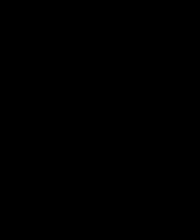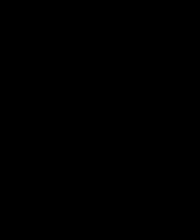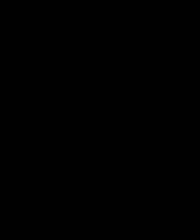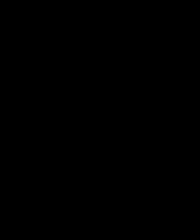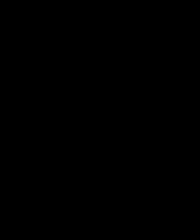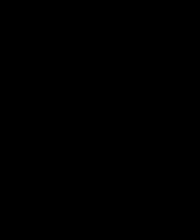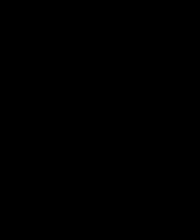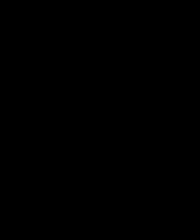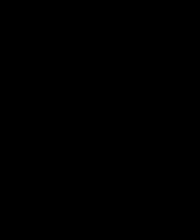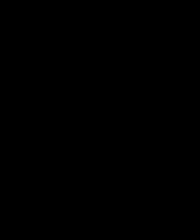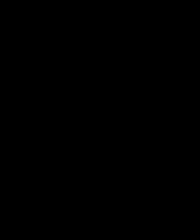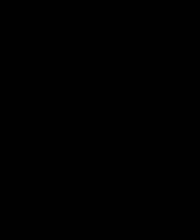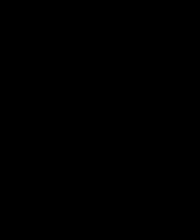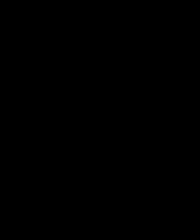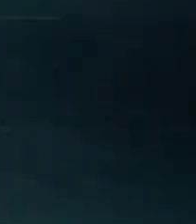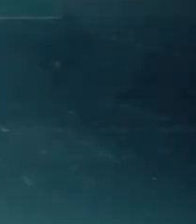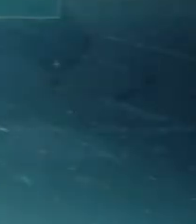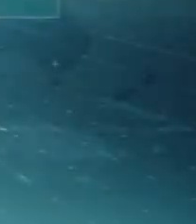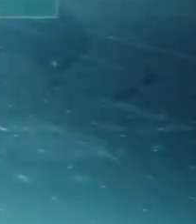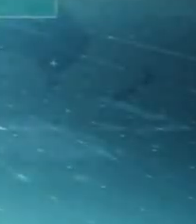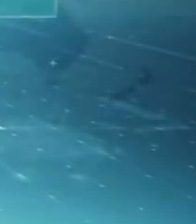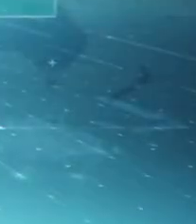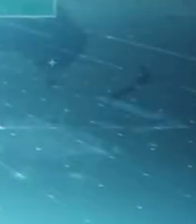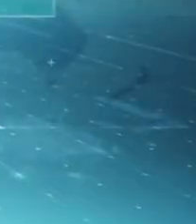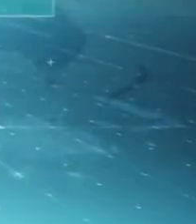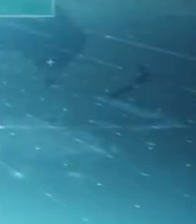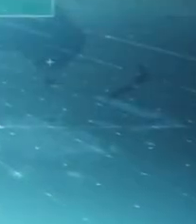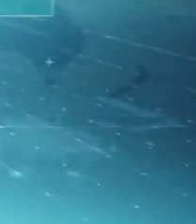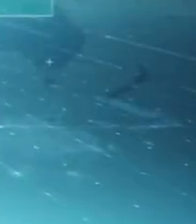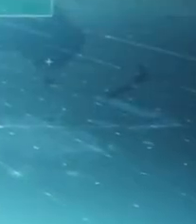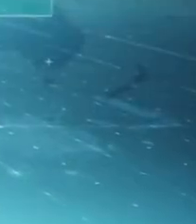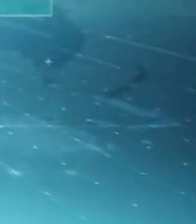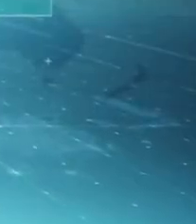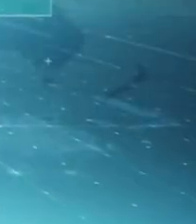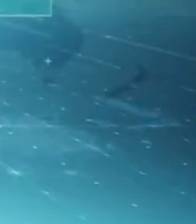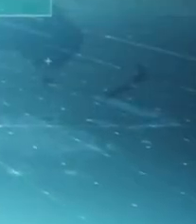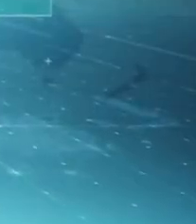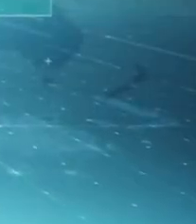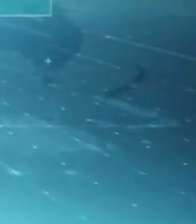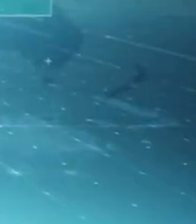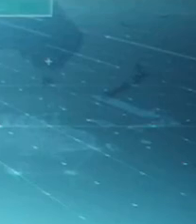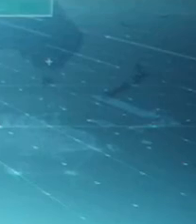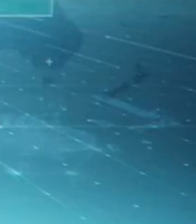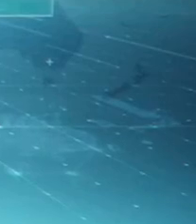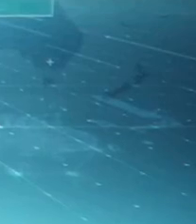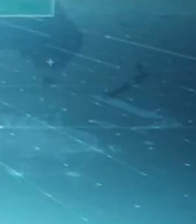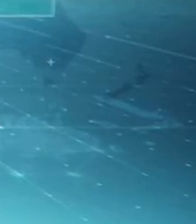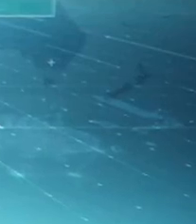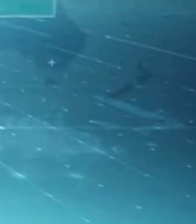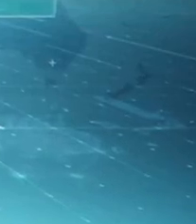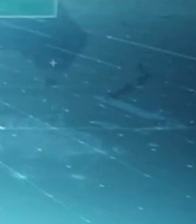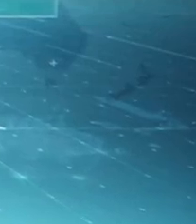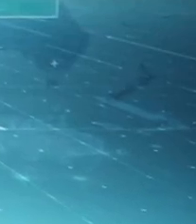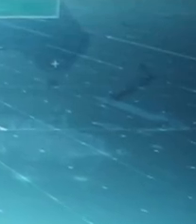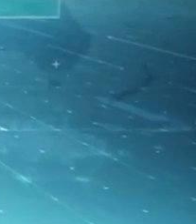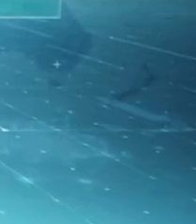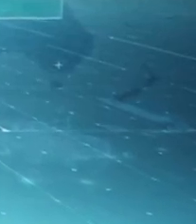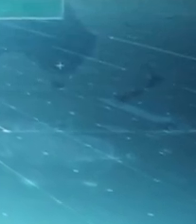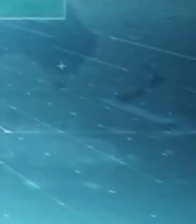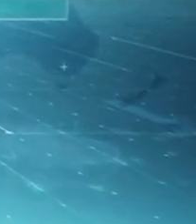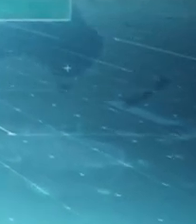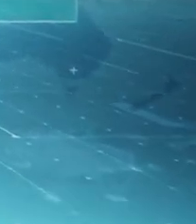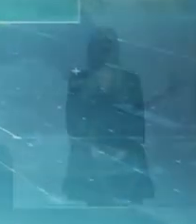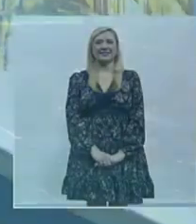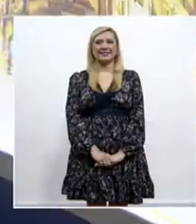Ello con el fin de que no se aplique a los propietarios de establecimientos con venta de bebidas alcohólicas la disposición que obliga a ubicar las zonas